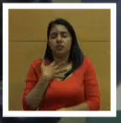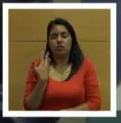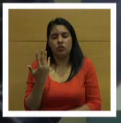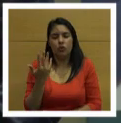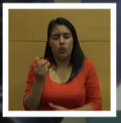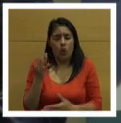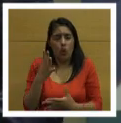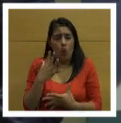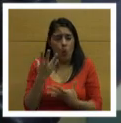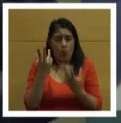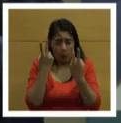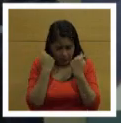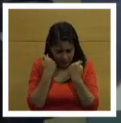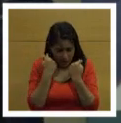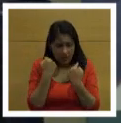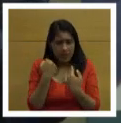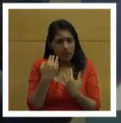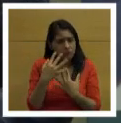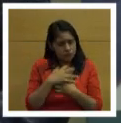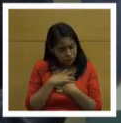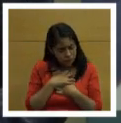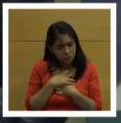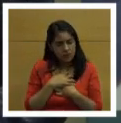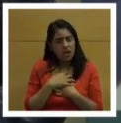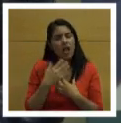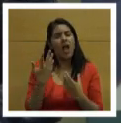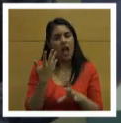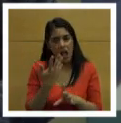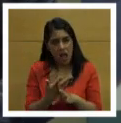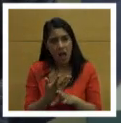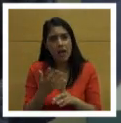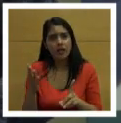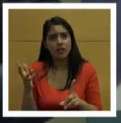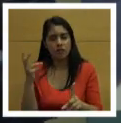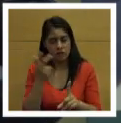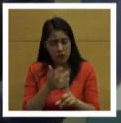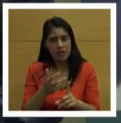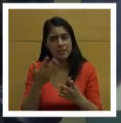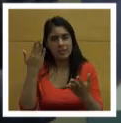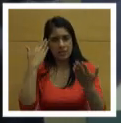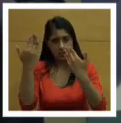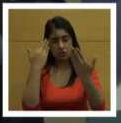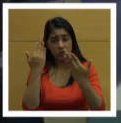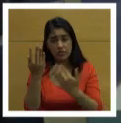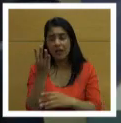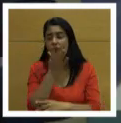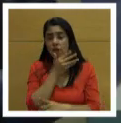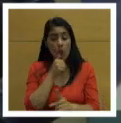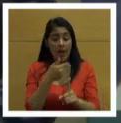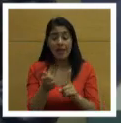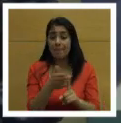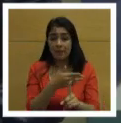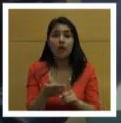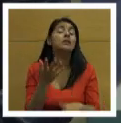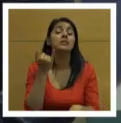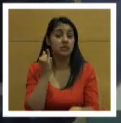denostada, humillada, ¿cierto? Violencia es una violencia psicológica aquello, a pesar de que no había una lesión externa, sí había algo, ¿cierto?,